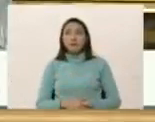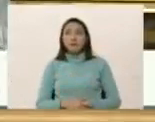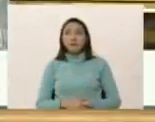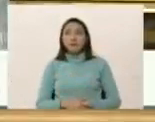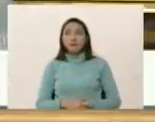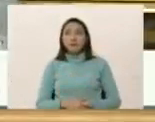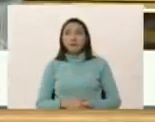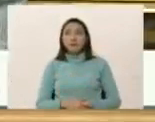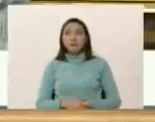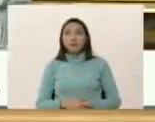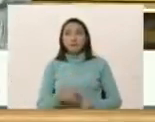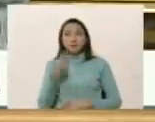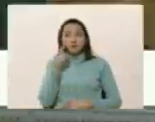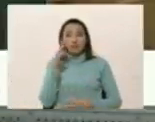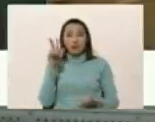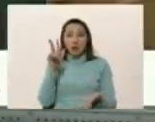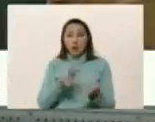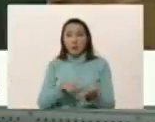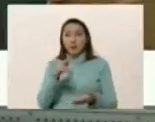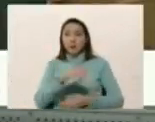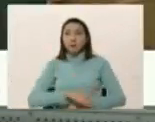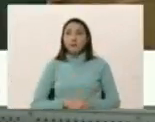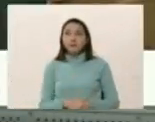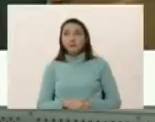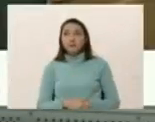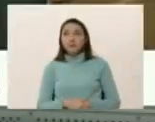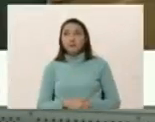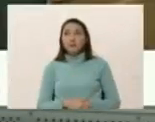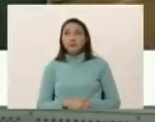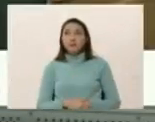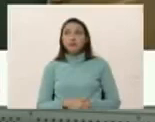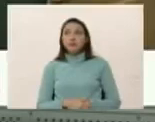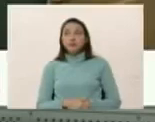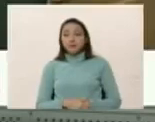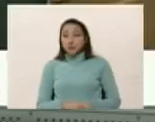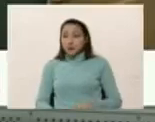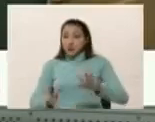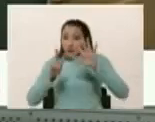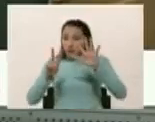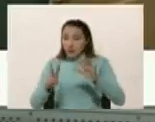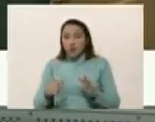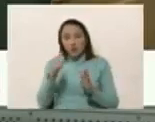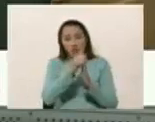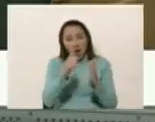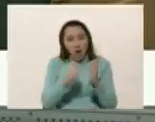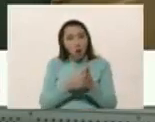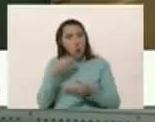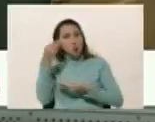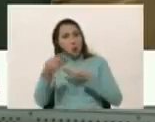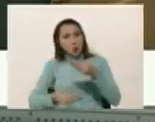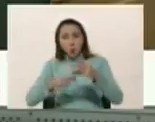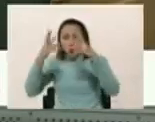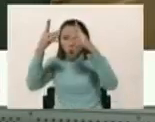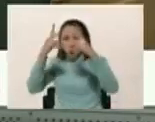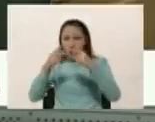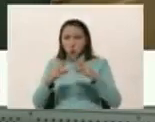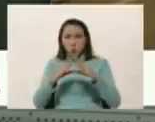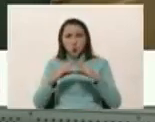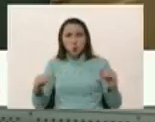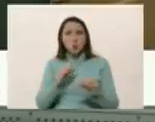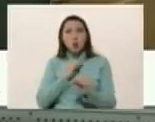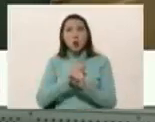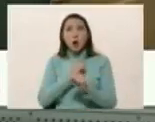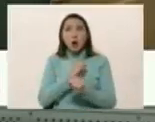en consideración fue aprobado siguiente artículo 7 en todos los procedimientos administrativos y judiciales